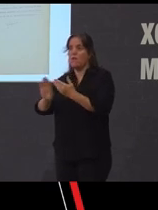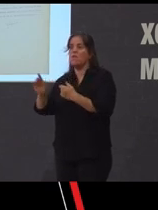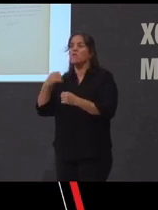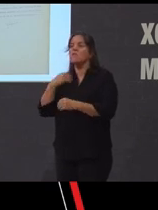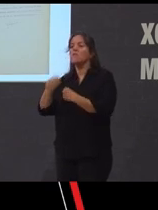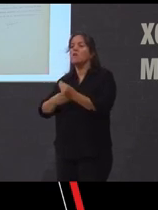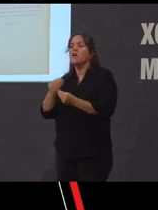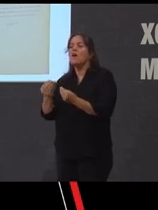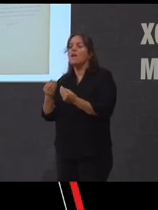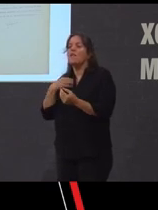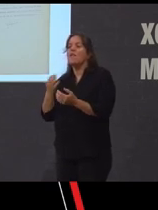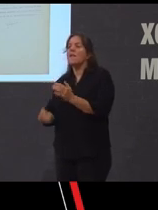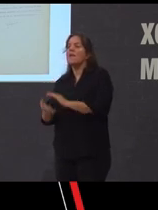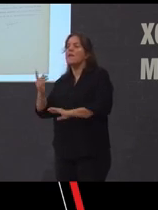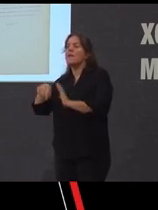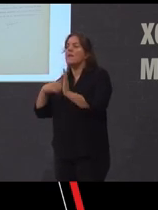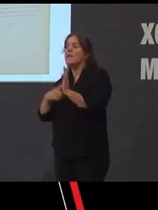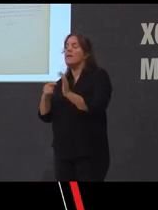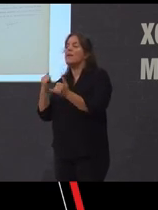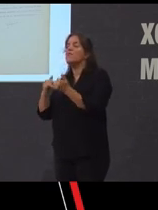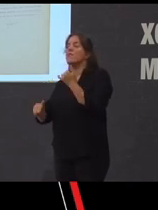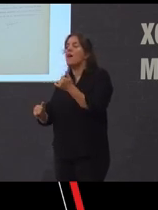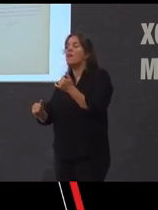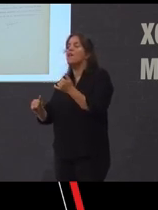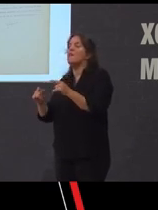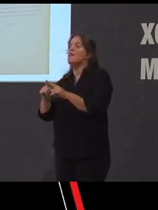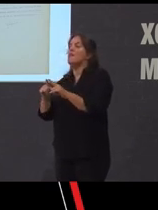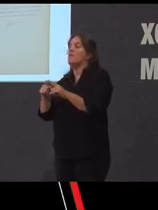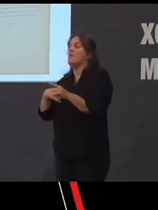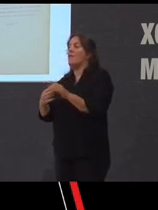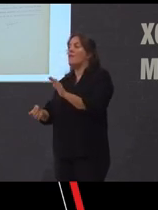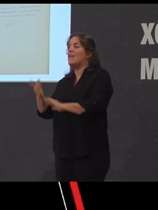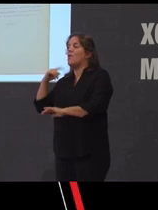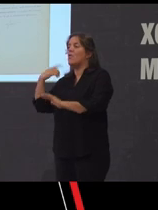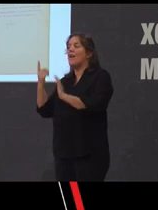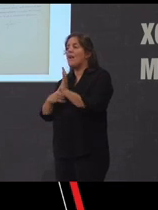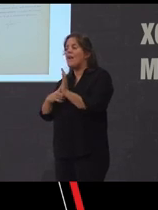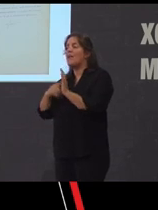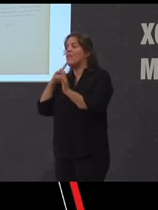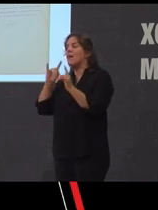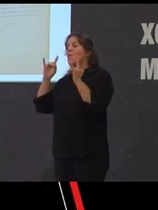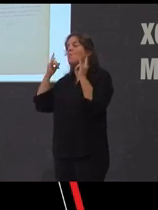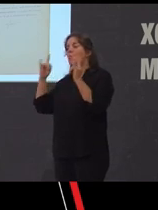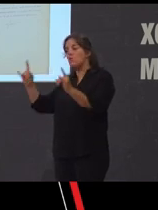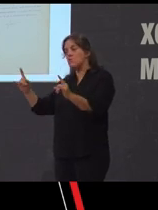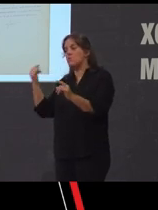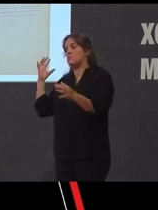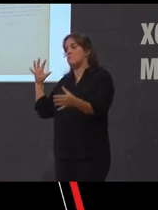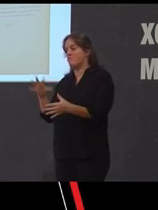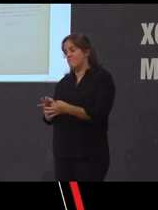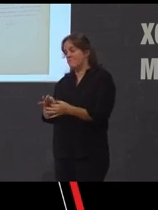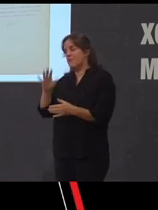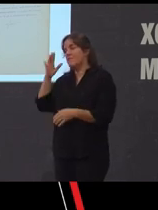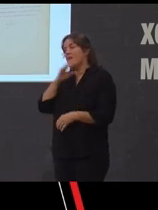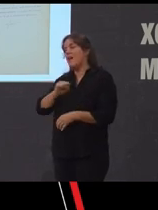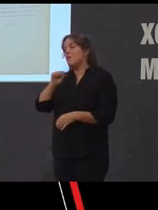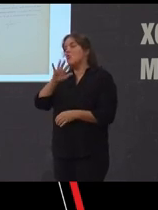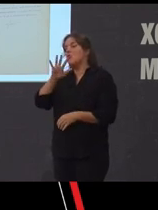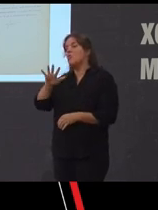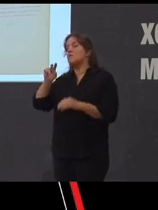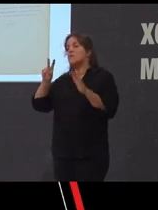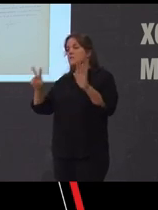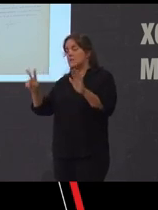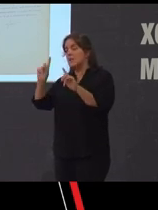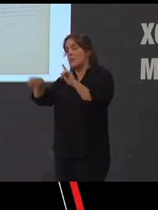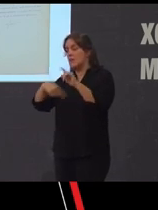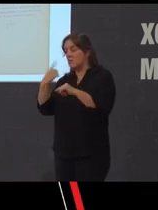pois van a conseguir que se emitan unha legislación de montes ao respecto, que é a legislación de montes do ano 57, que logo ia ser